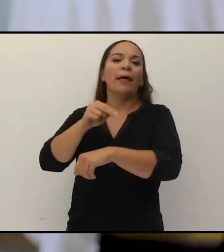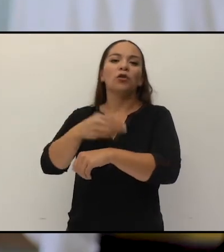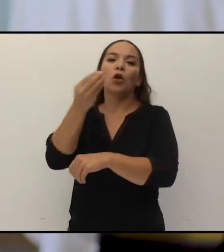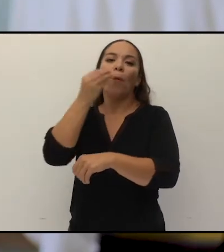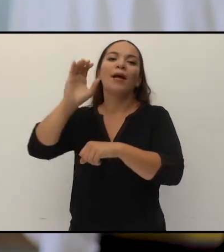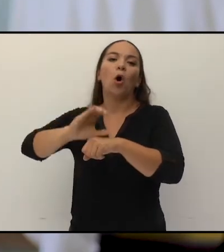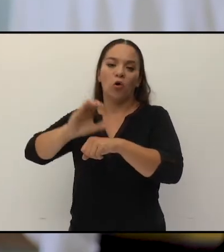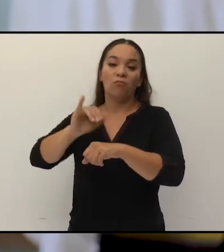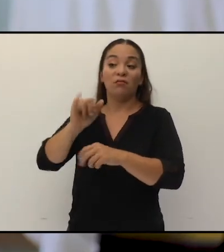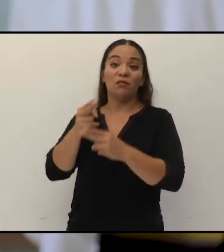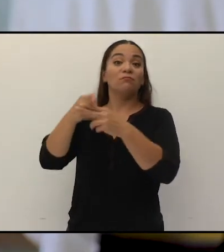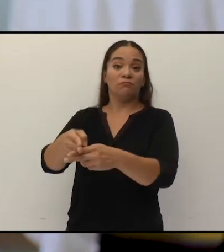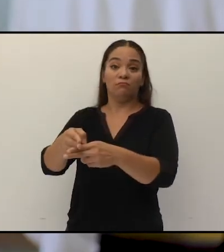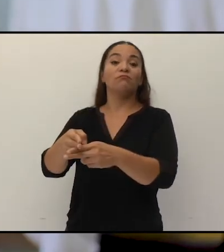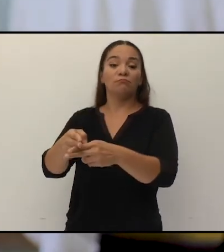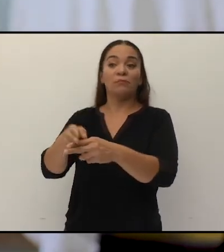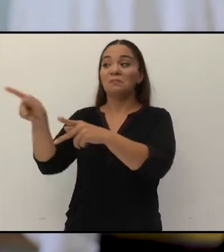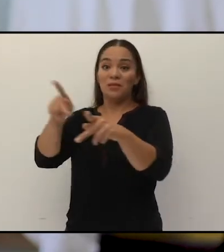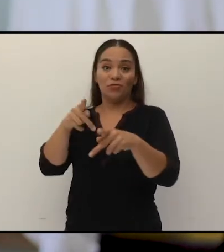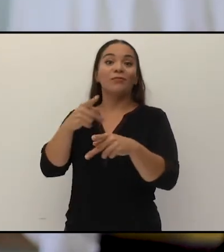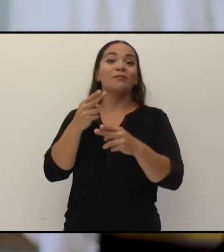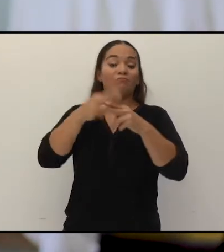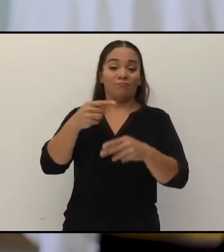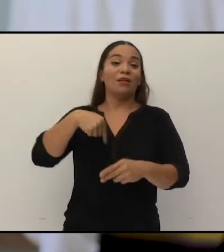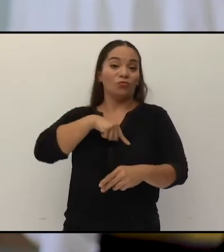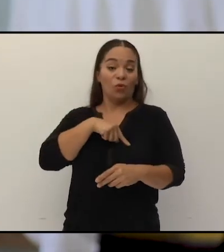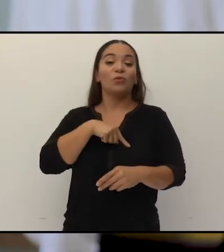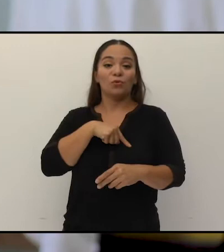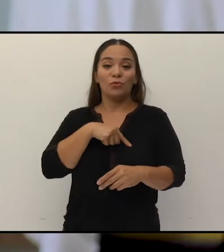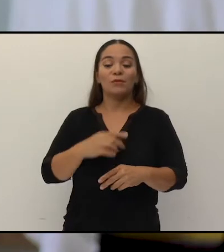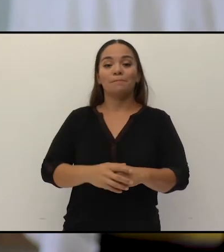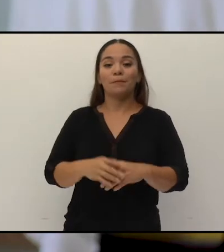come coco. Sí, ellos mismos a nosotros había